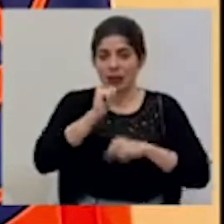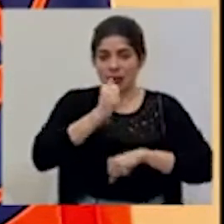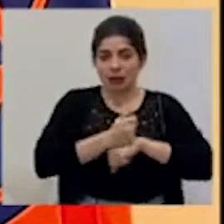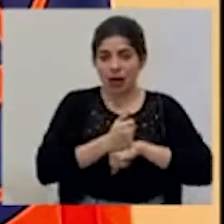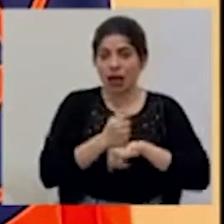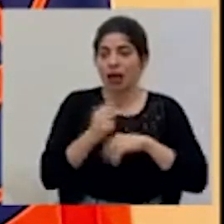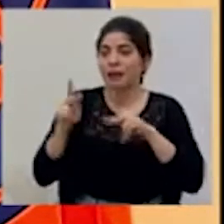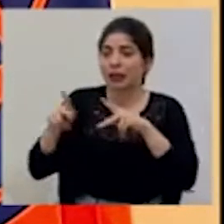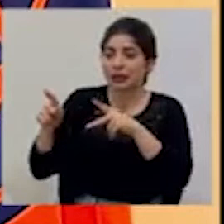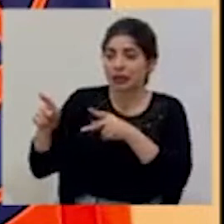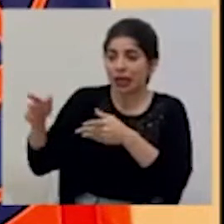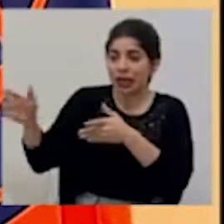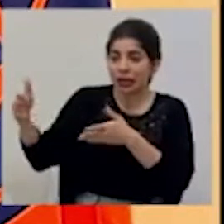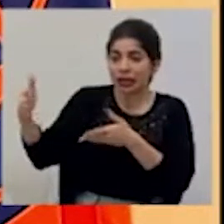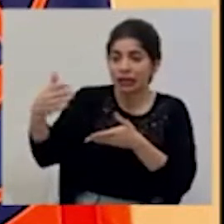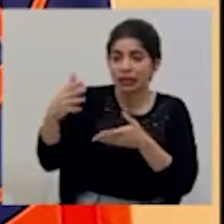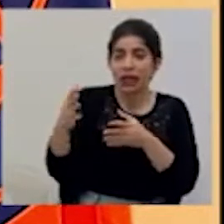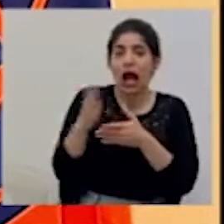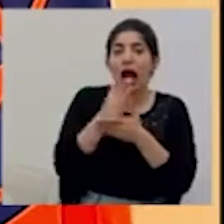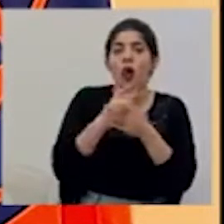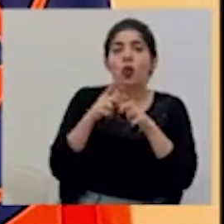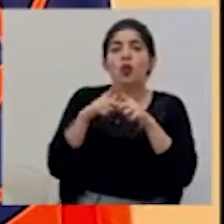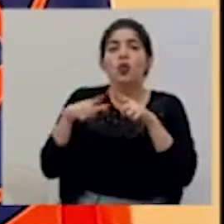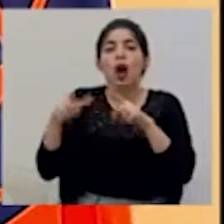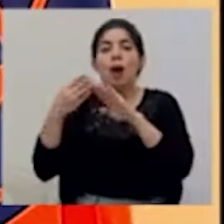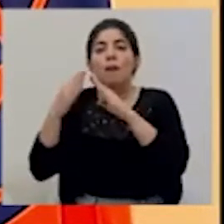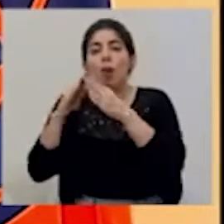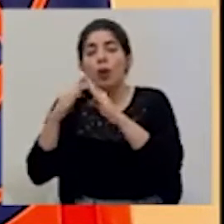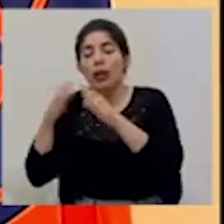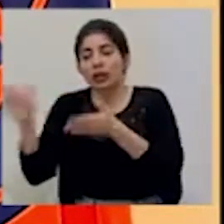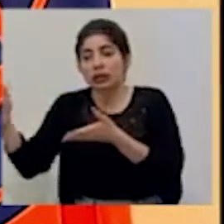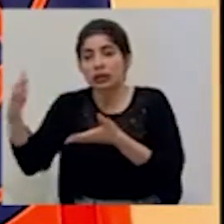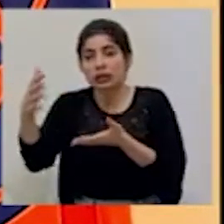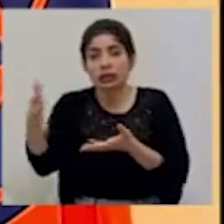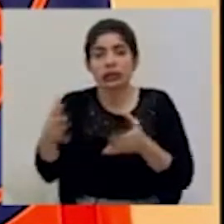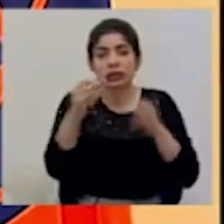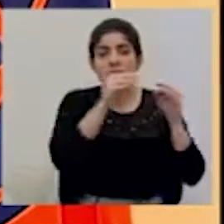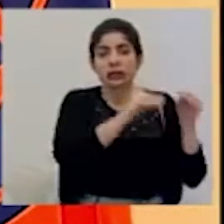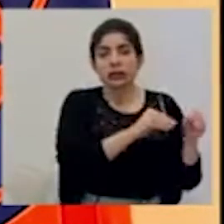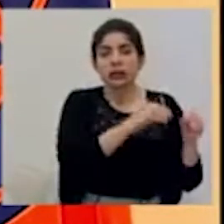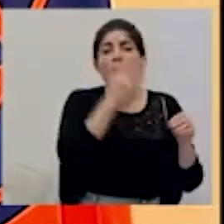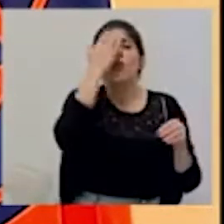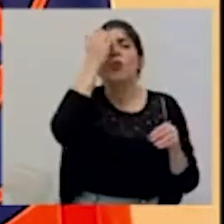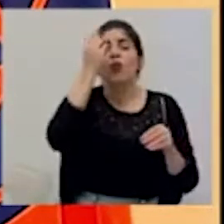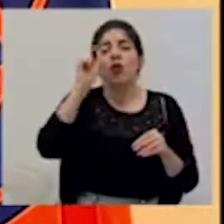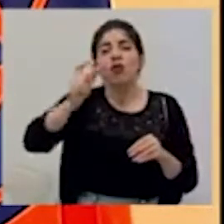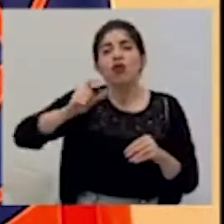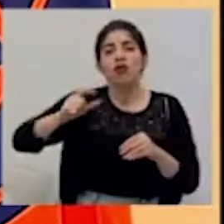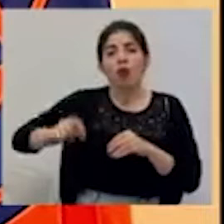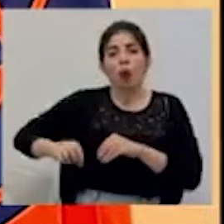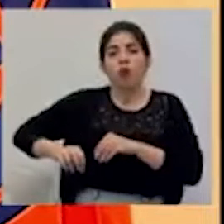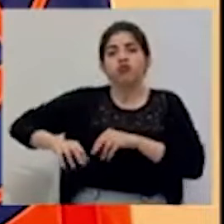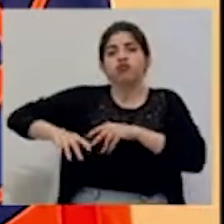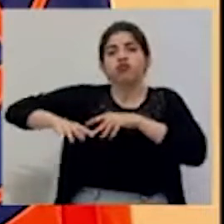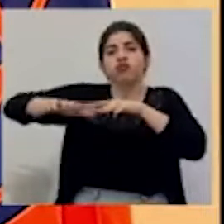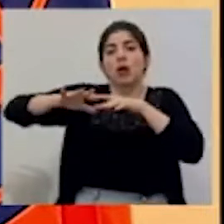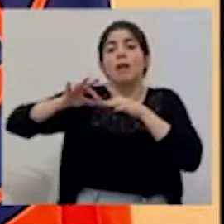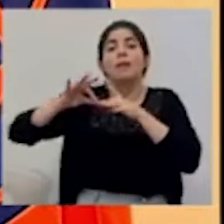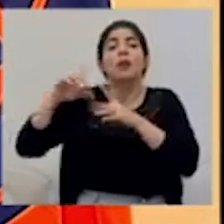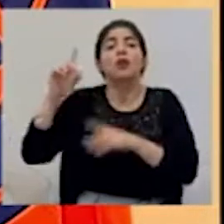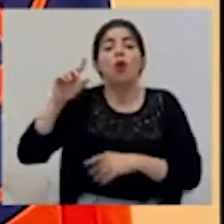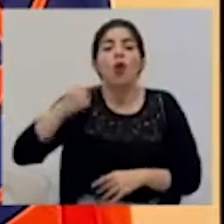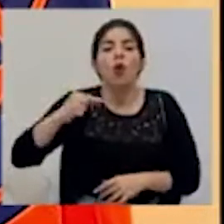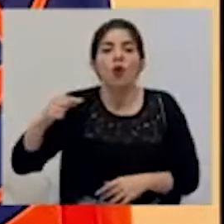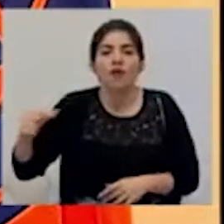evacuaron nuevamente algunas poblaciones por la crecida súbita de algunos ríos, sobre todo en Cotobruz y en